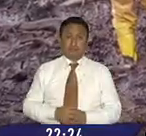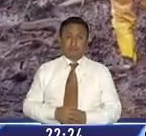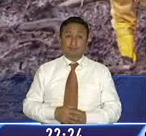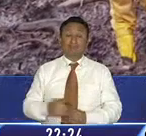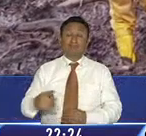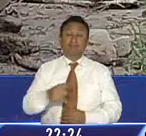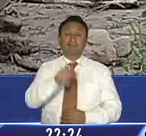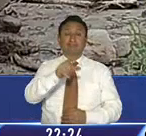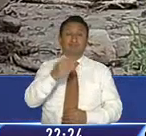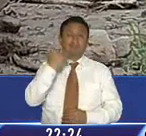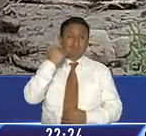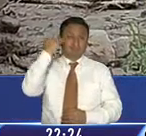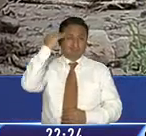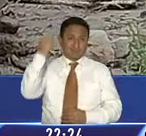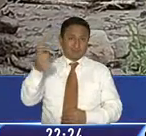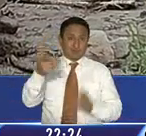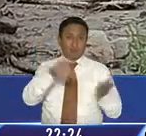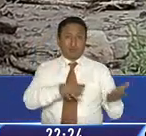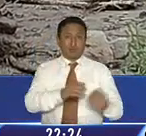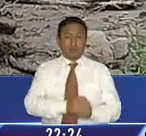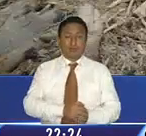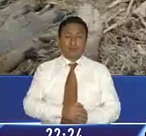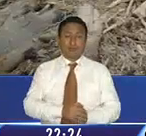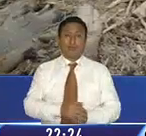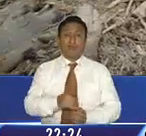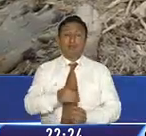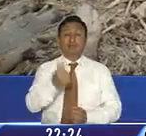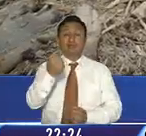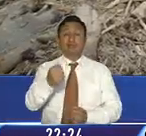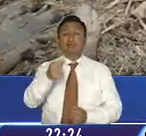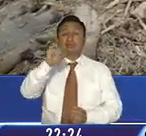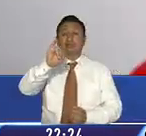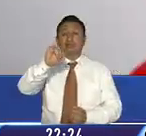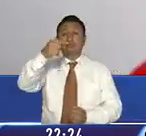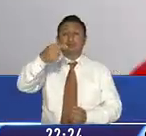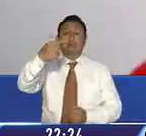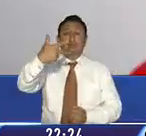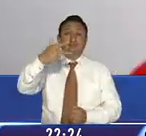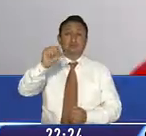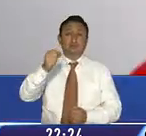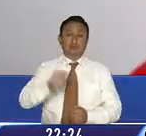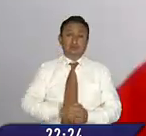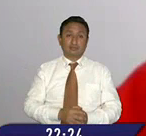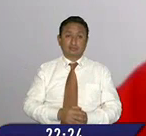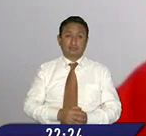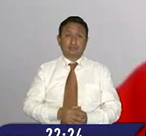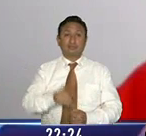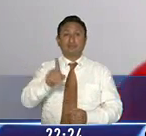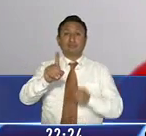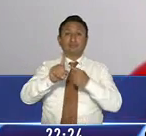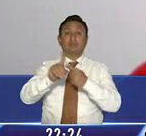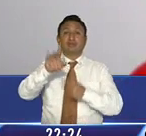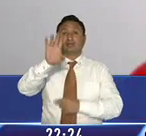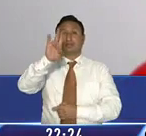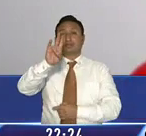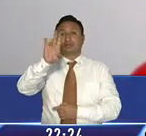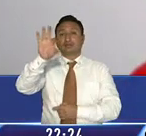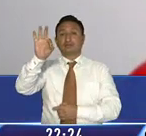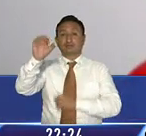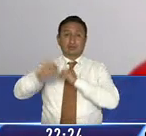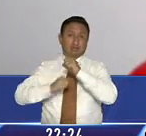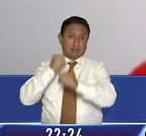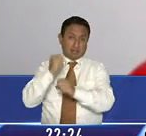era un adulto mayor que pereció en la quebrada de Guayigua, en Sicchos, provincia de Cotopaxi. El señor era de 79 años de